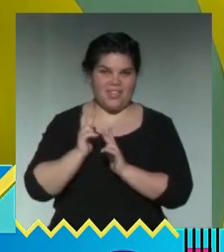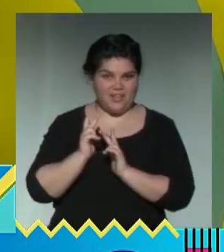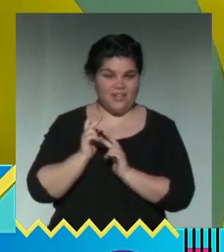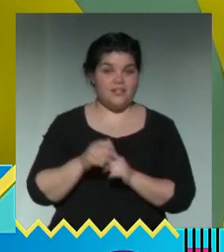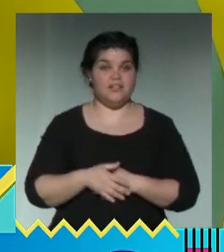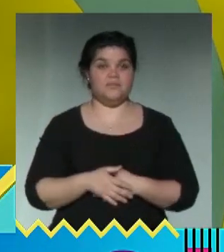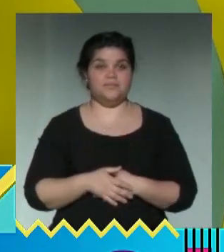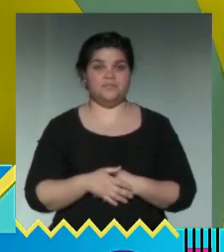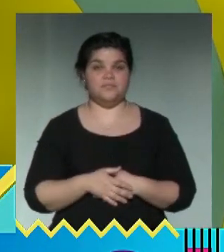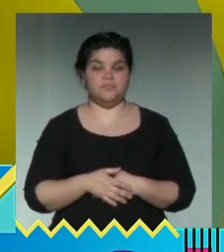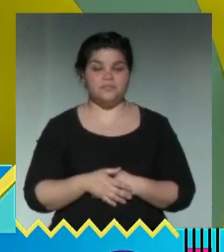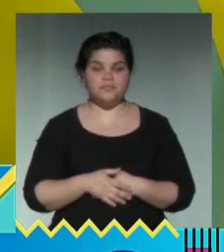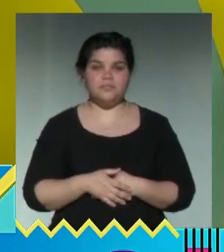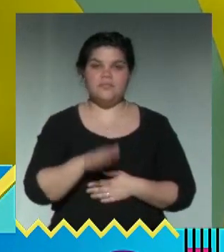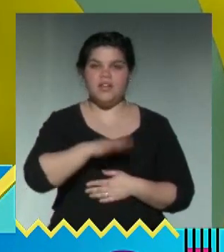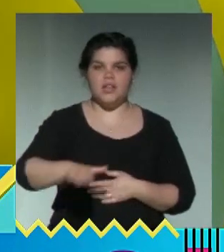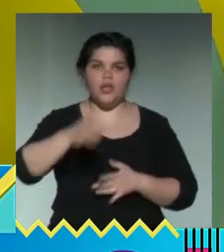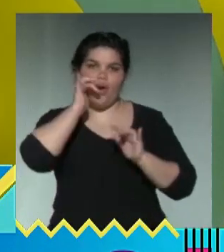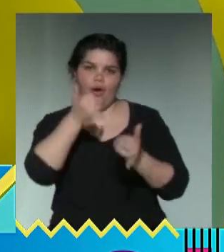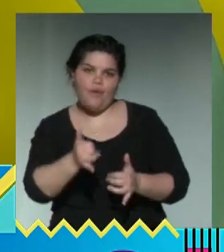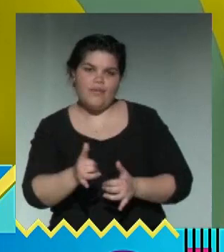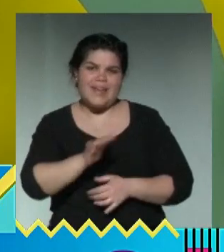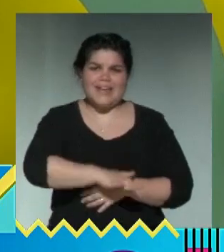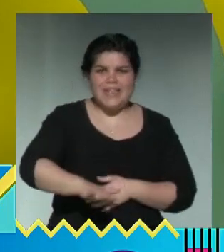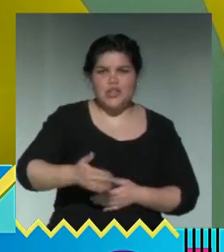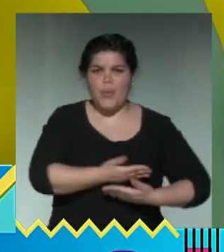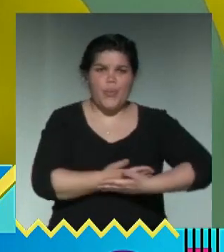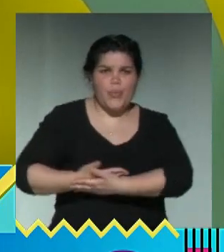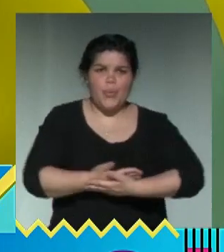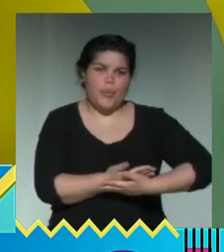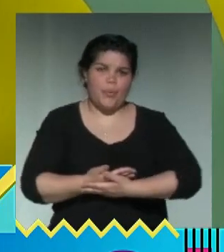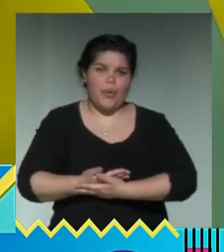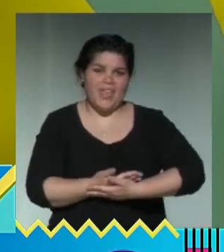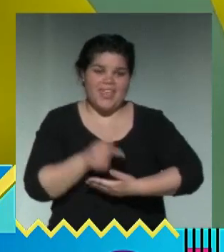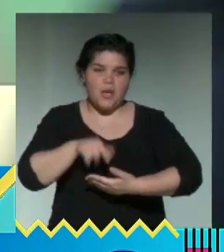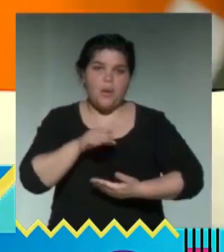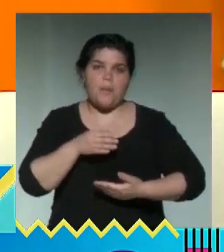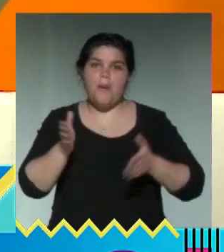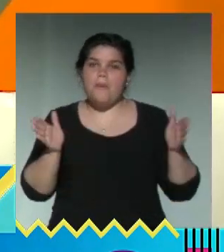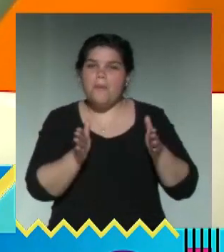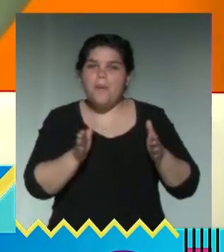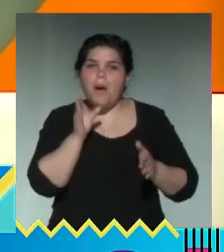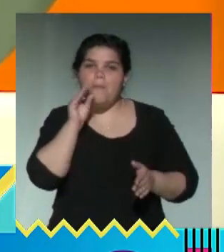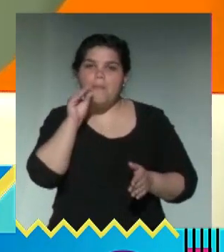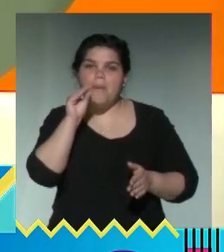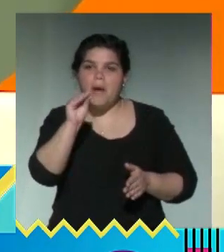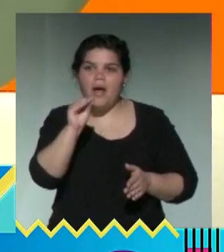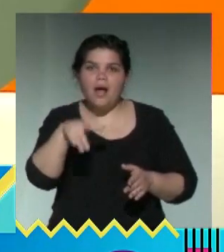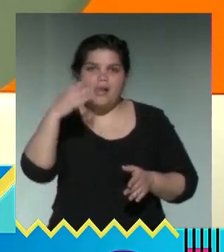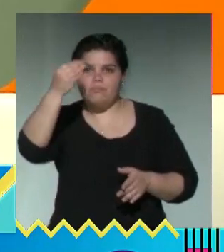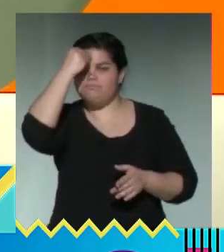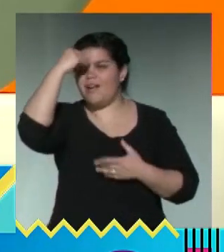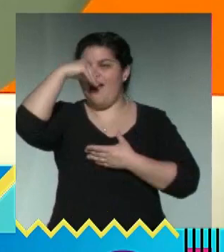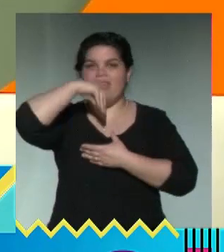de que los chicos, los jóvenes, los niños, los bebés, apenas empiezan a hablar ya tienen este tipo de temas metidos. Y vienen con